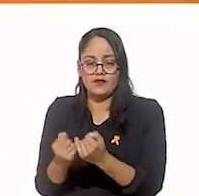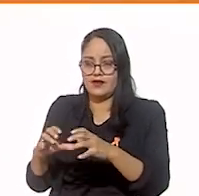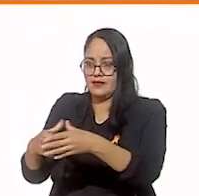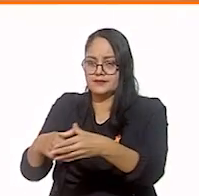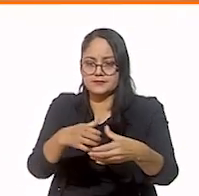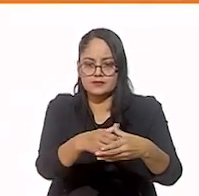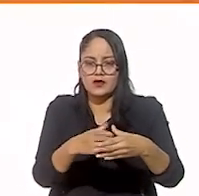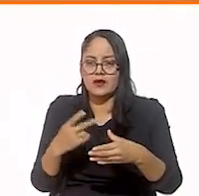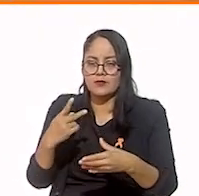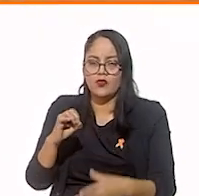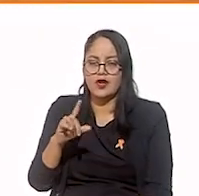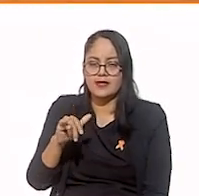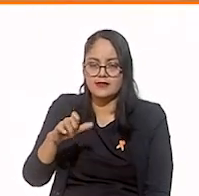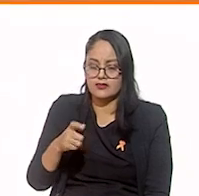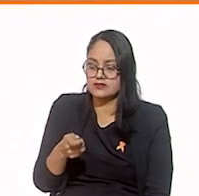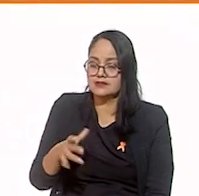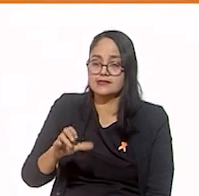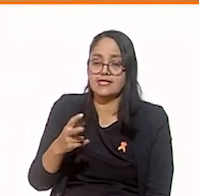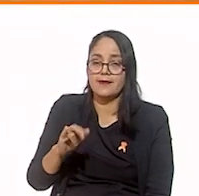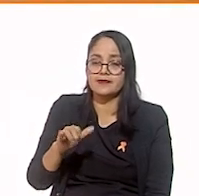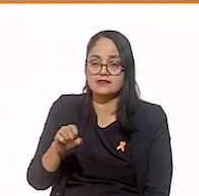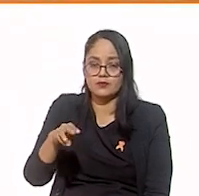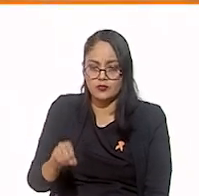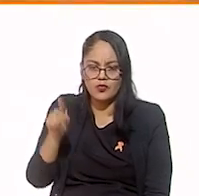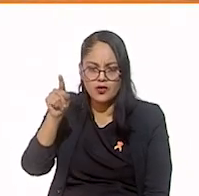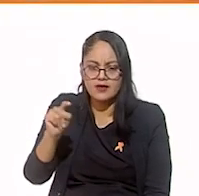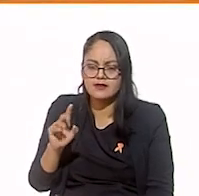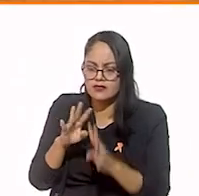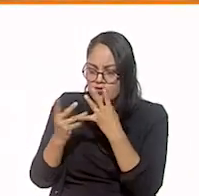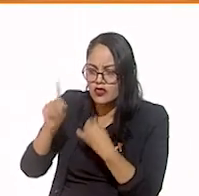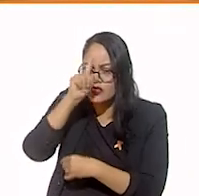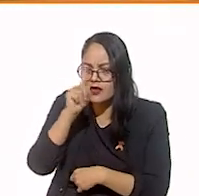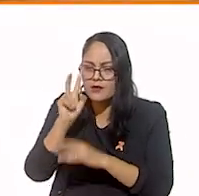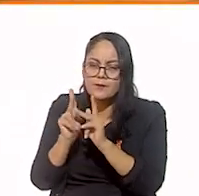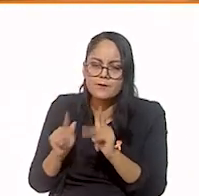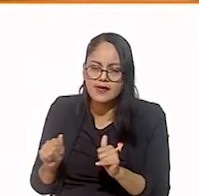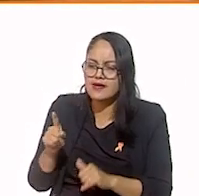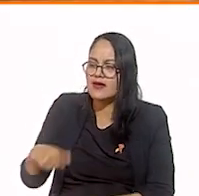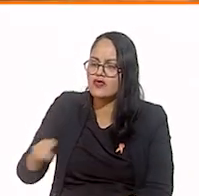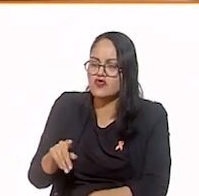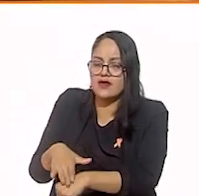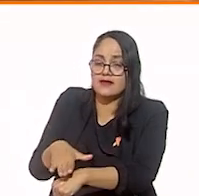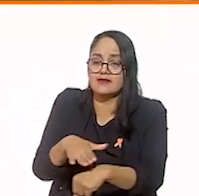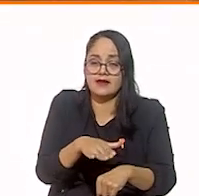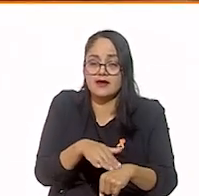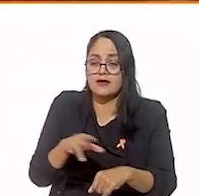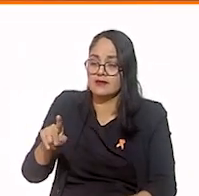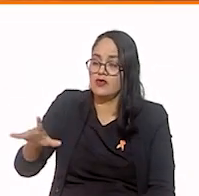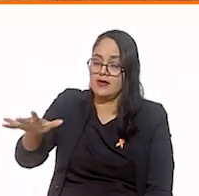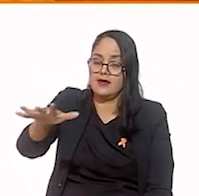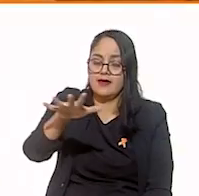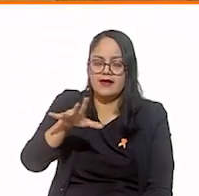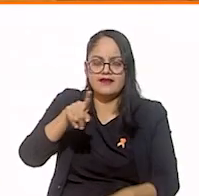chavismo. O sea, cuando se han hecho convocatorias, los consejos de defensa de la paz, se han nucleado actores que van desde el pueblo en sus